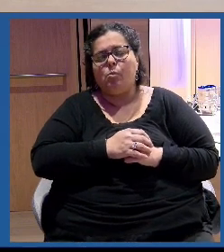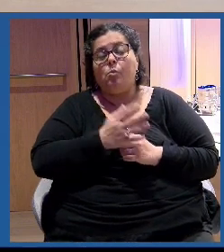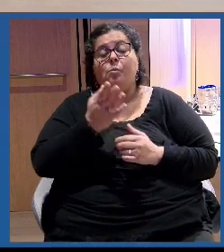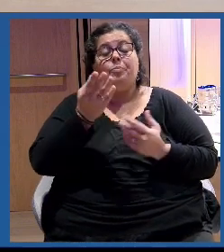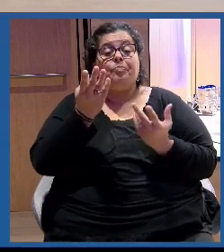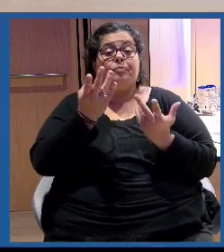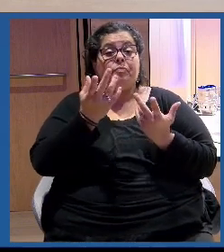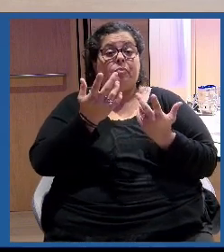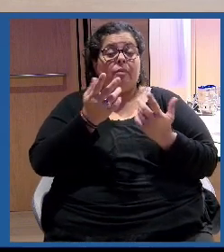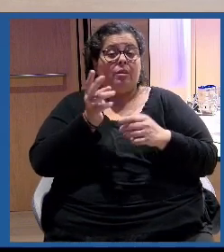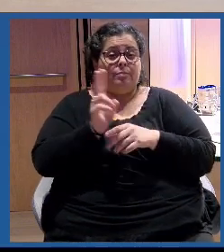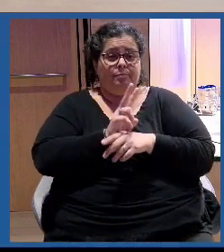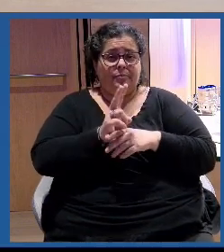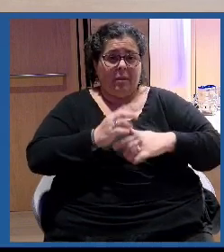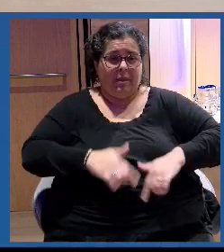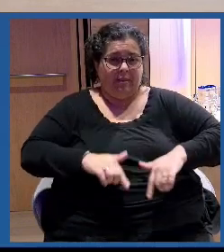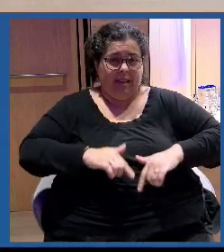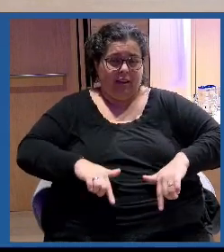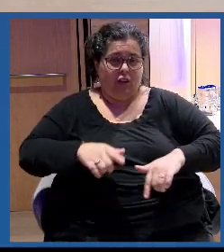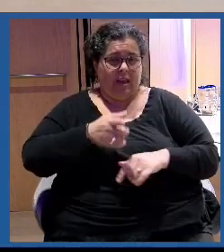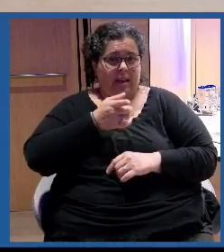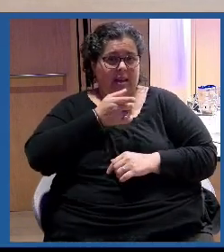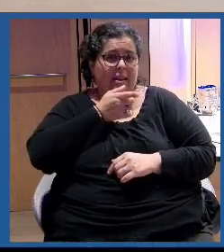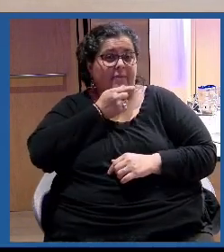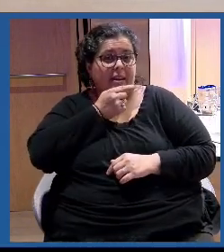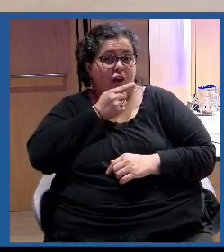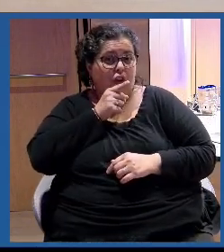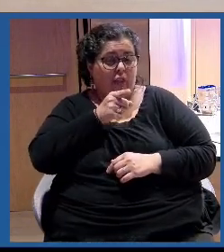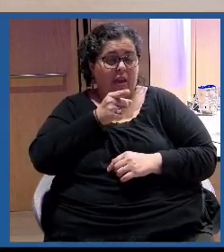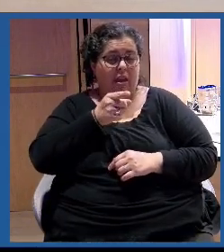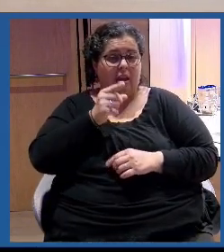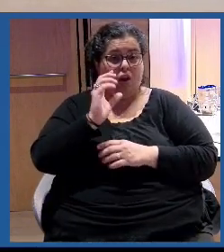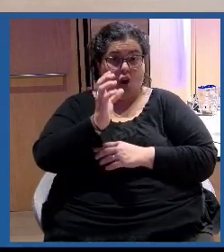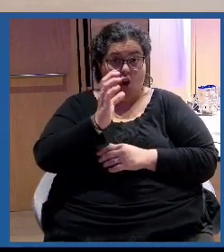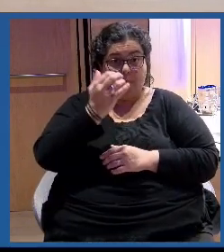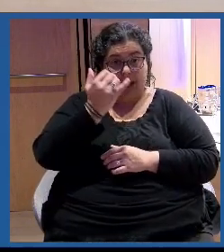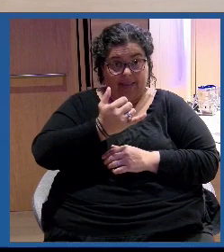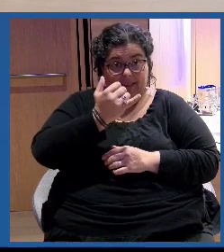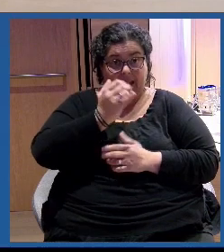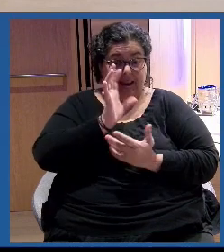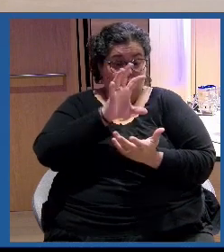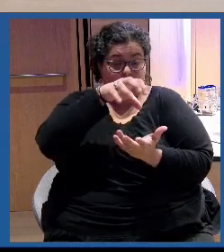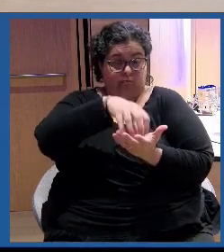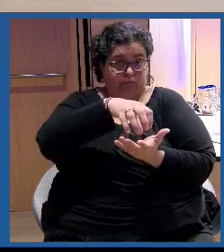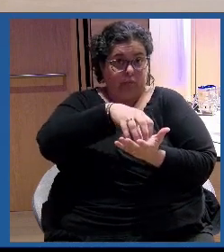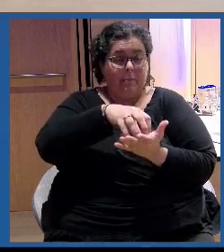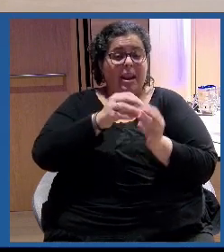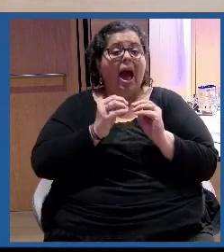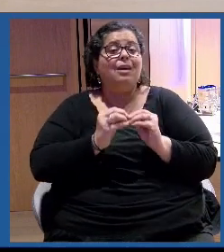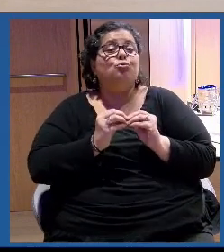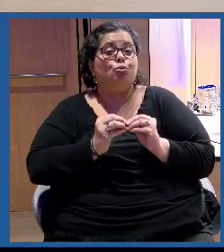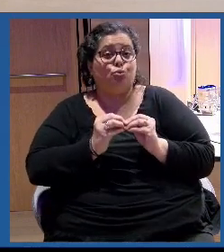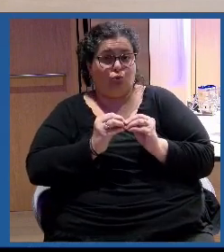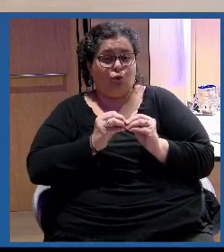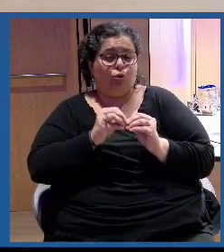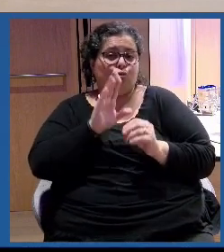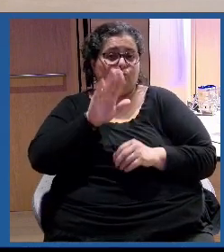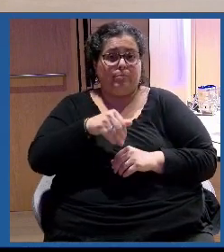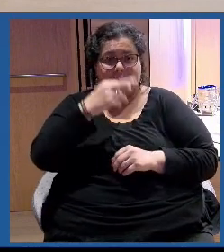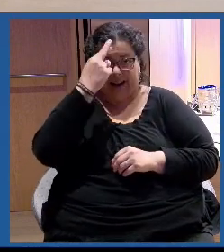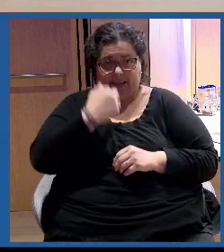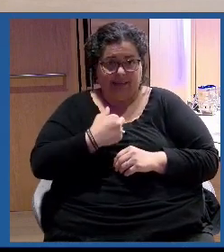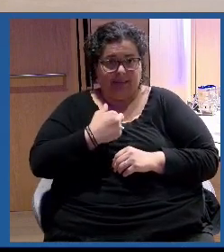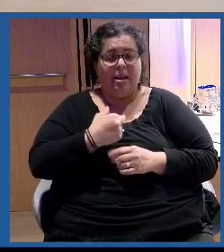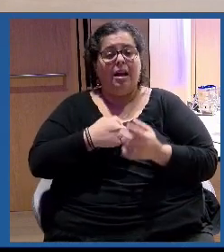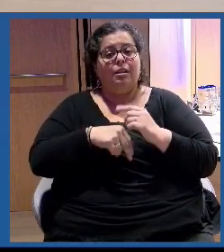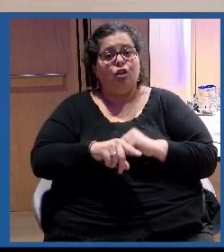Interior de Colombia tiene una dirección para asuntos étnicos, hay